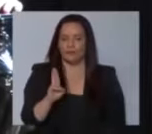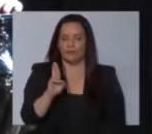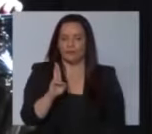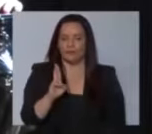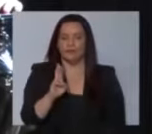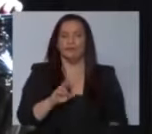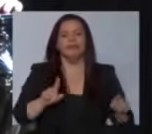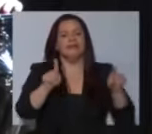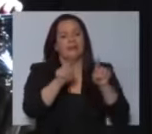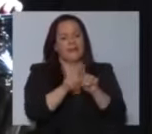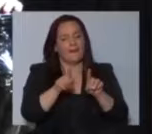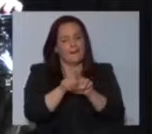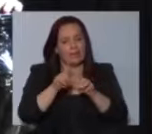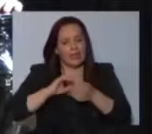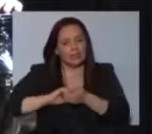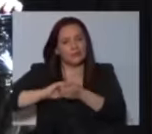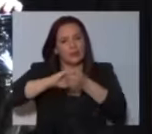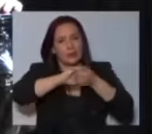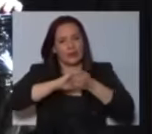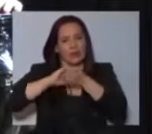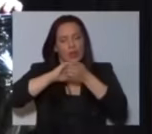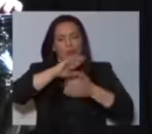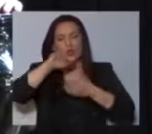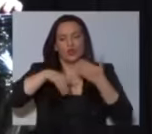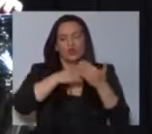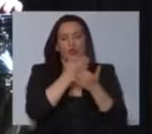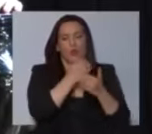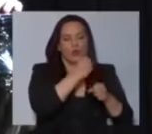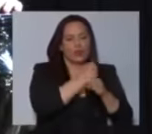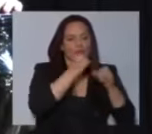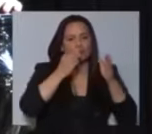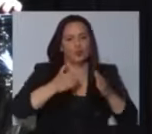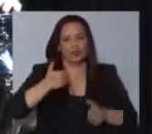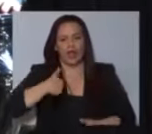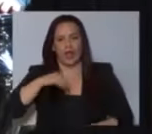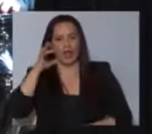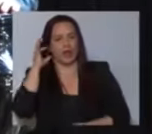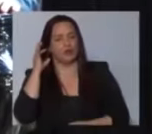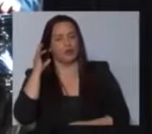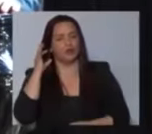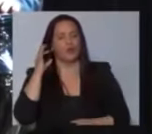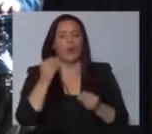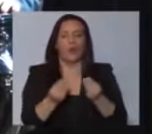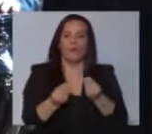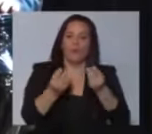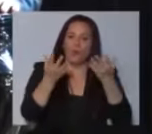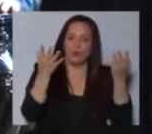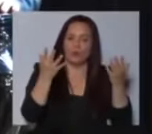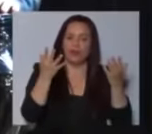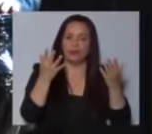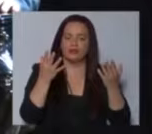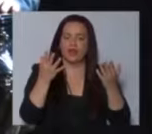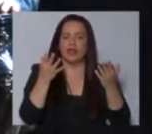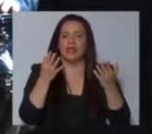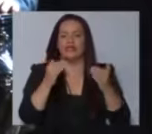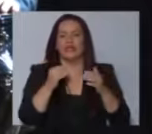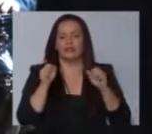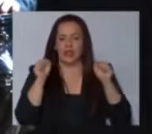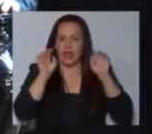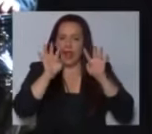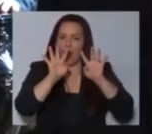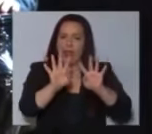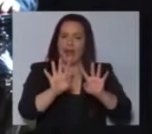También nos solidarizamos con todos los funcionarios y funcionarias públicas que están en la primera línea,